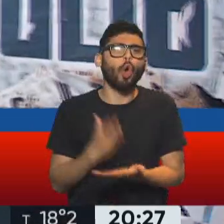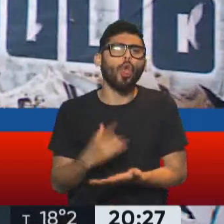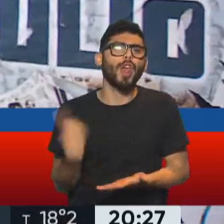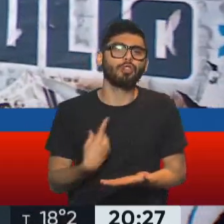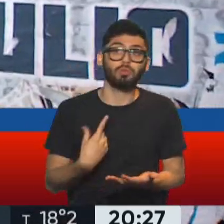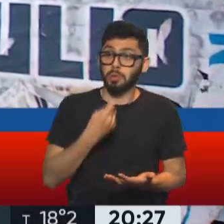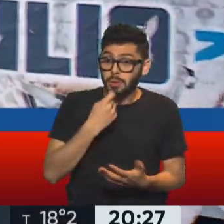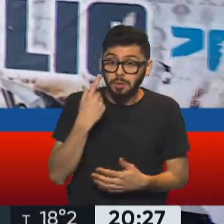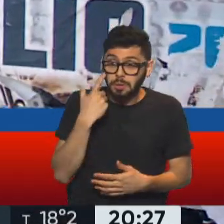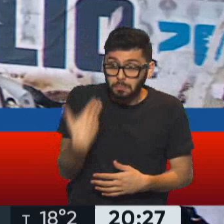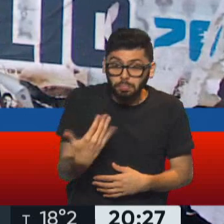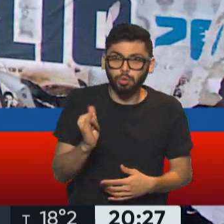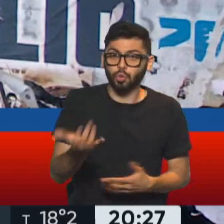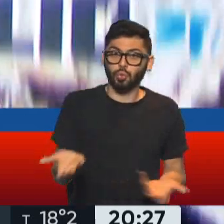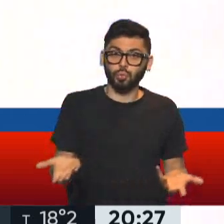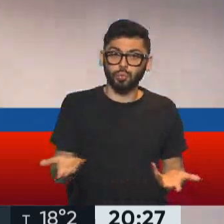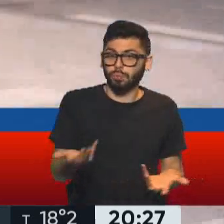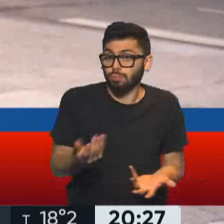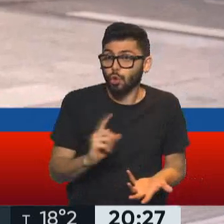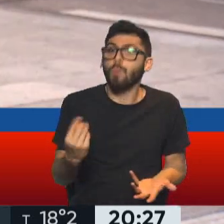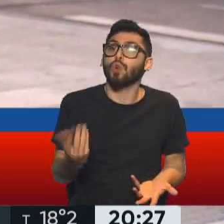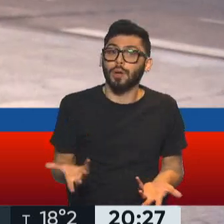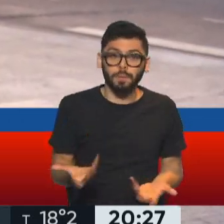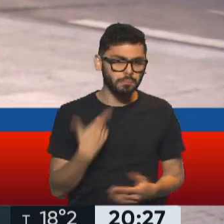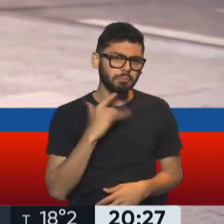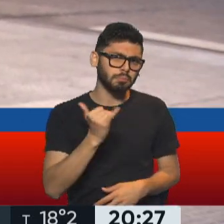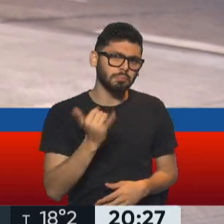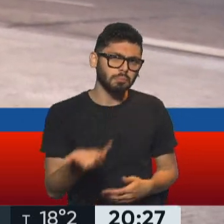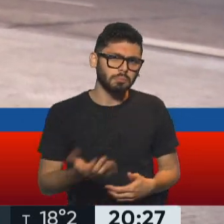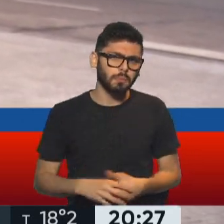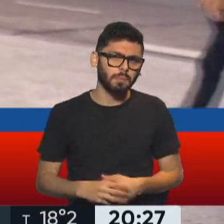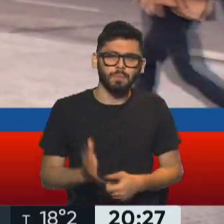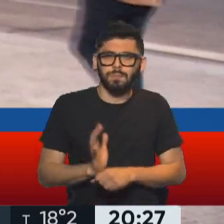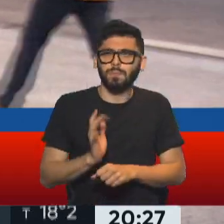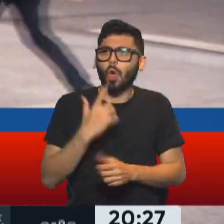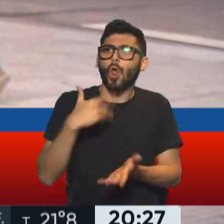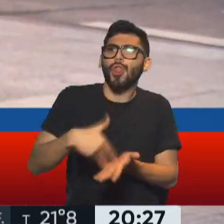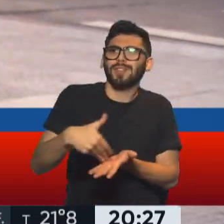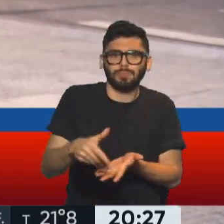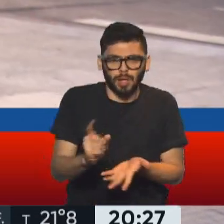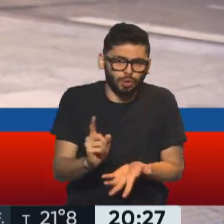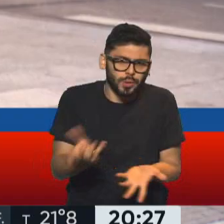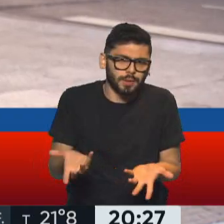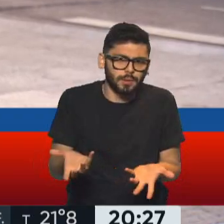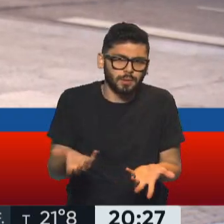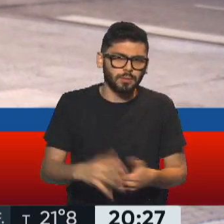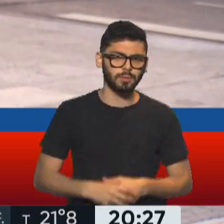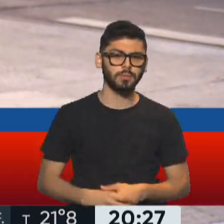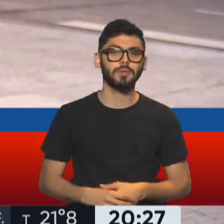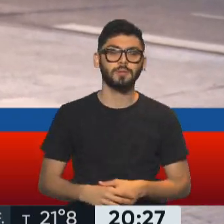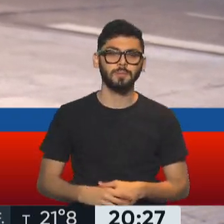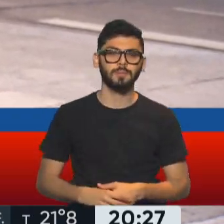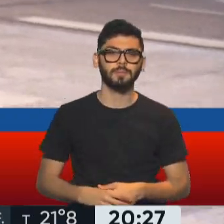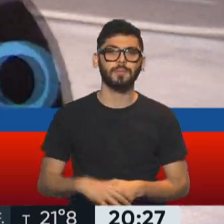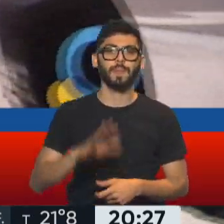está capacitada, sí. ¿Por qué no? Sí. O sea, no hay que discriminar nada, o sea, sí. Bueno, bien, mira,